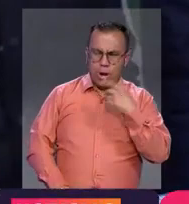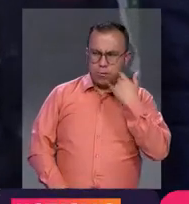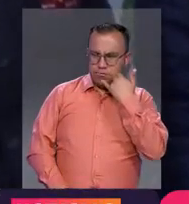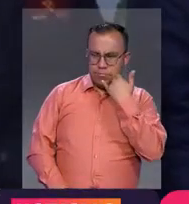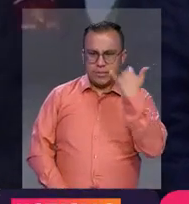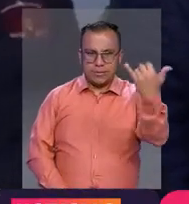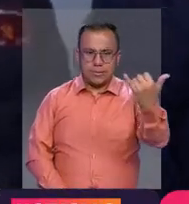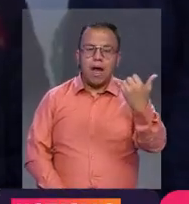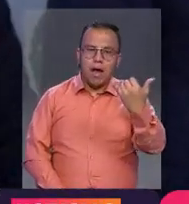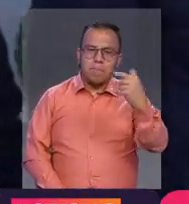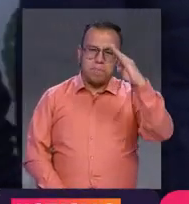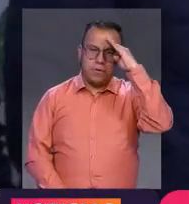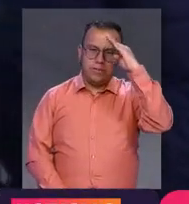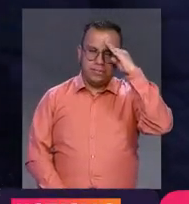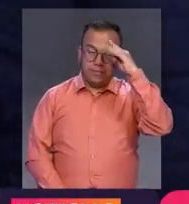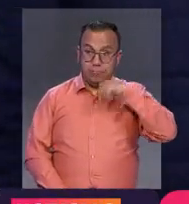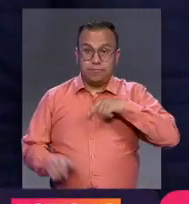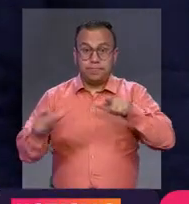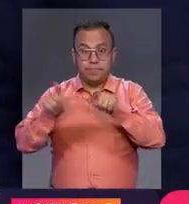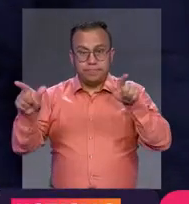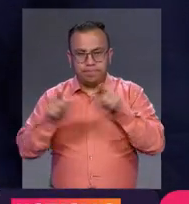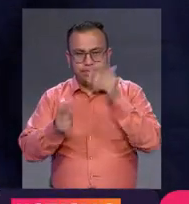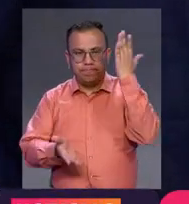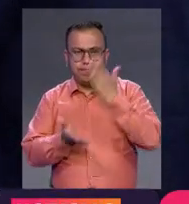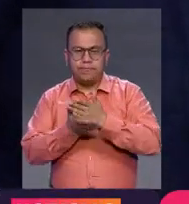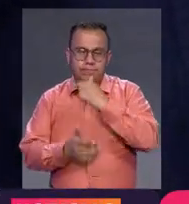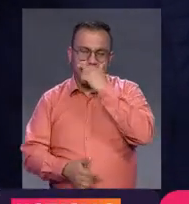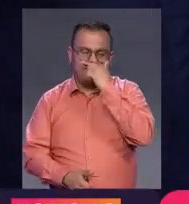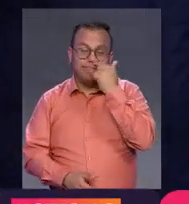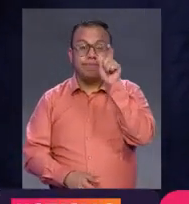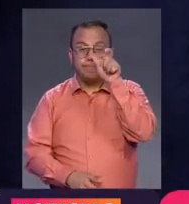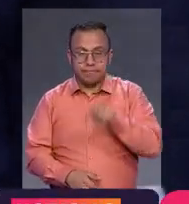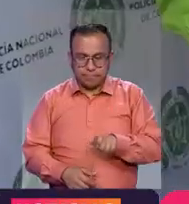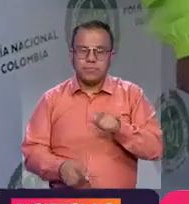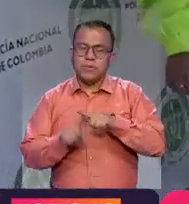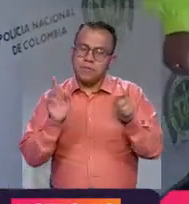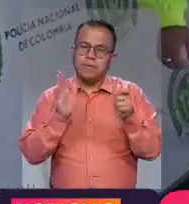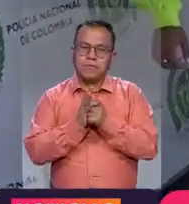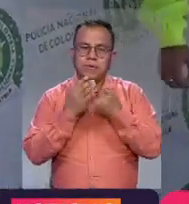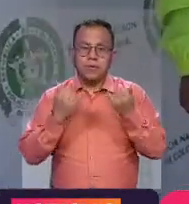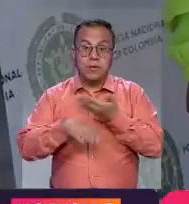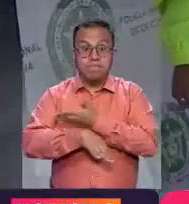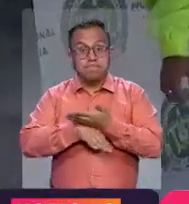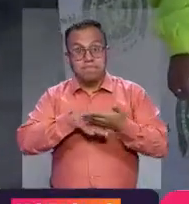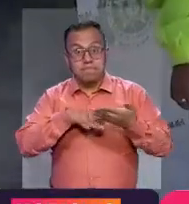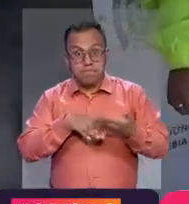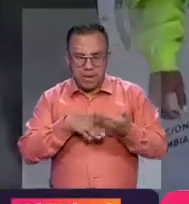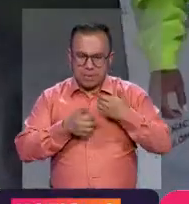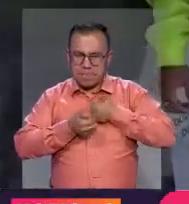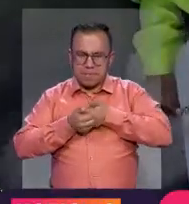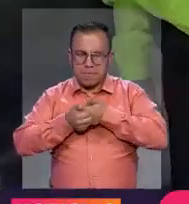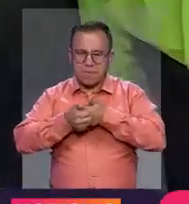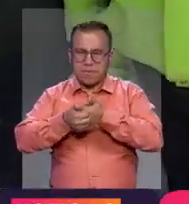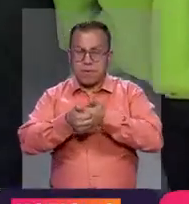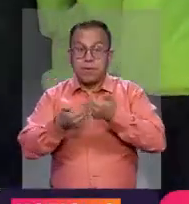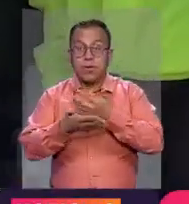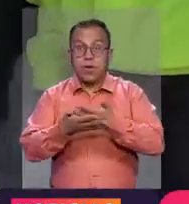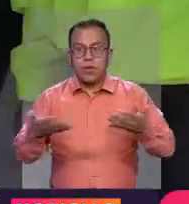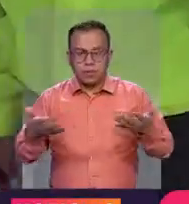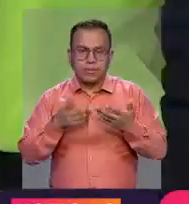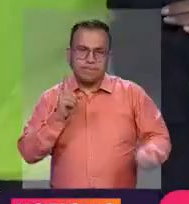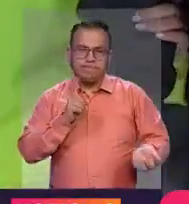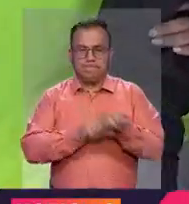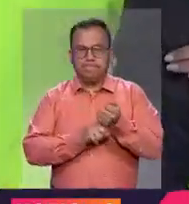sospechosos, llamaron a la policía. En el lugar sorprendieron a uno de los ladrones. Sin embargo, horas después de hacer seguimiento a los dispositivos,